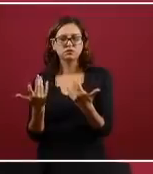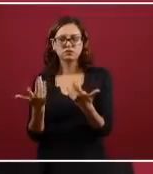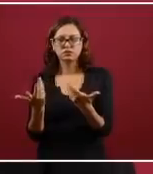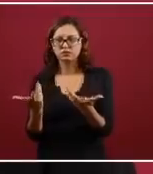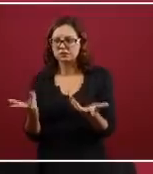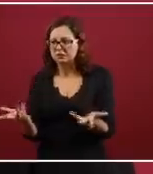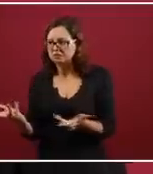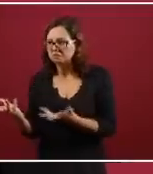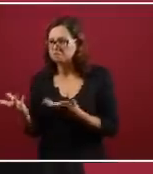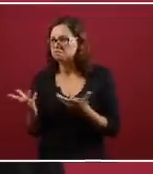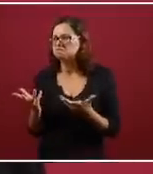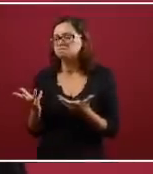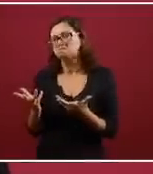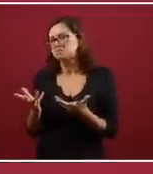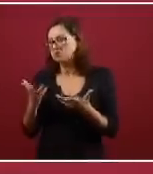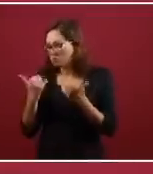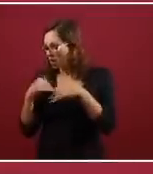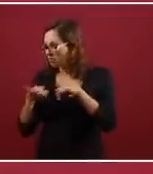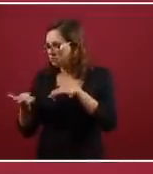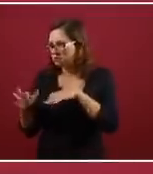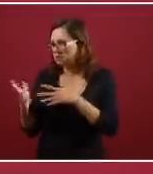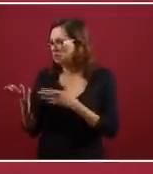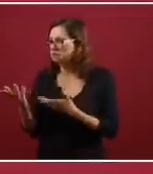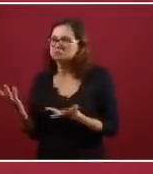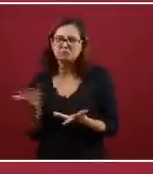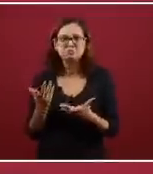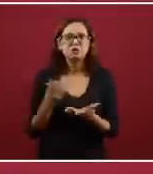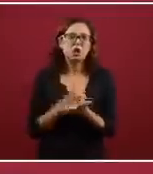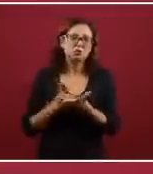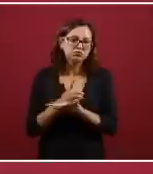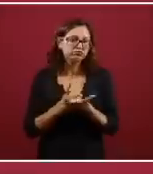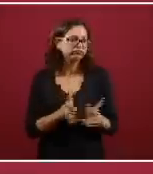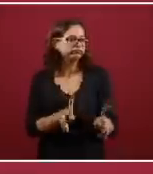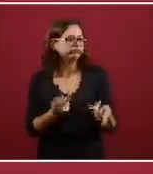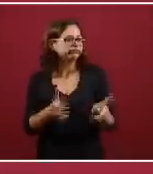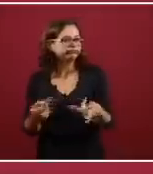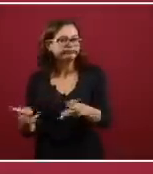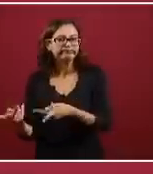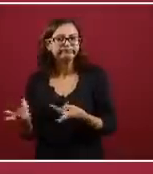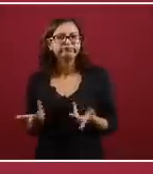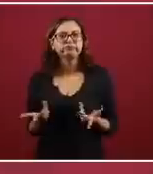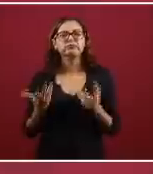trabajar como halcón o dedicarse